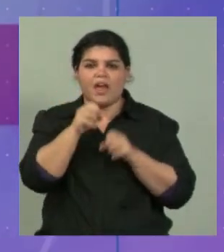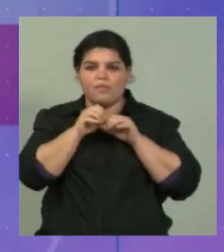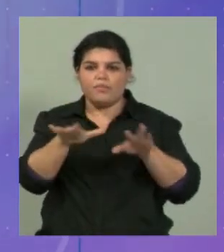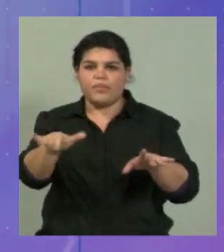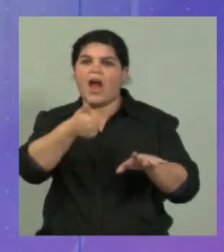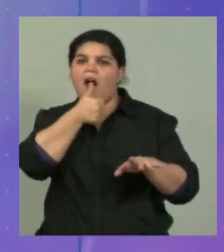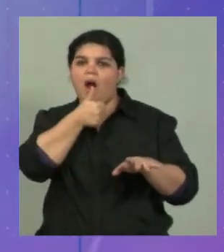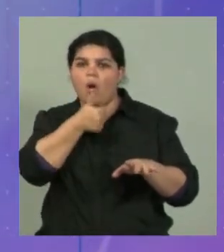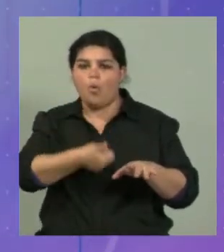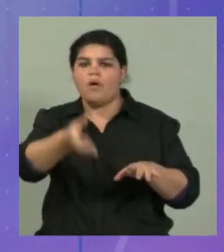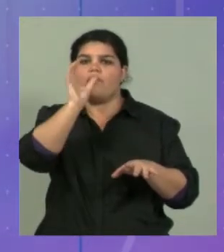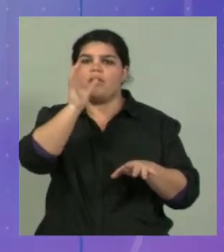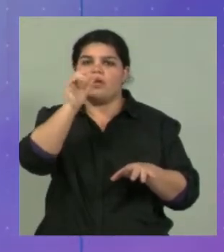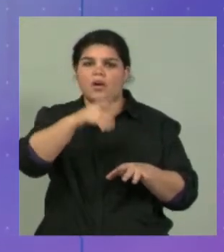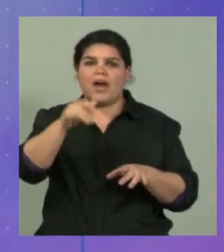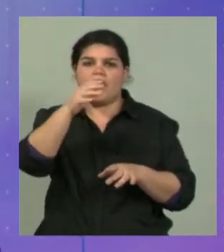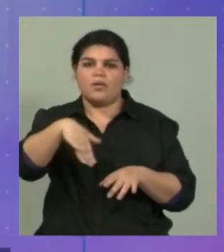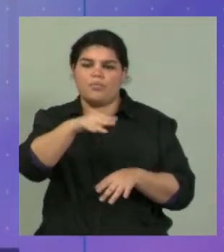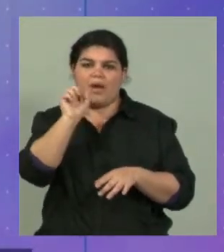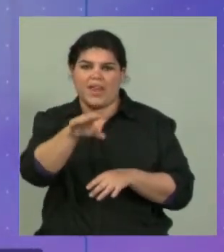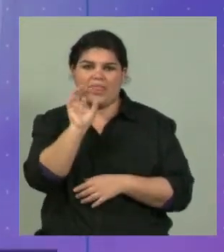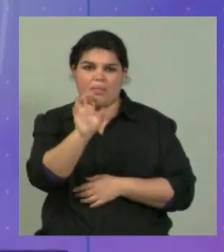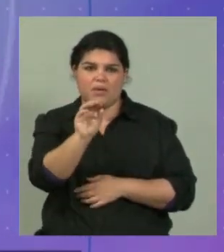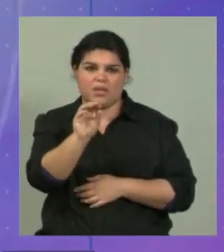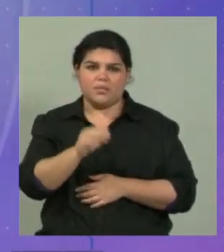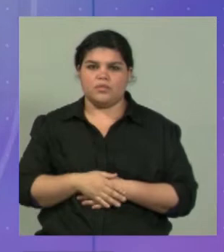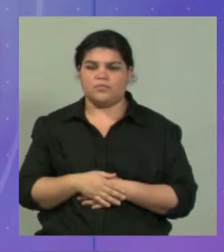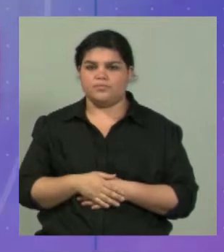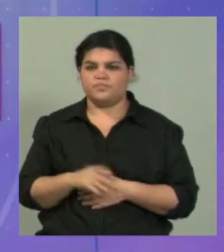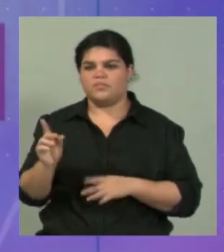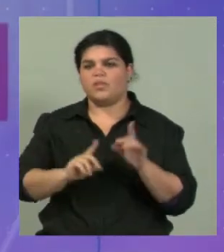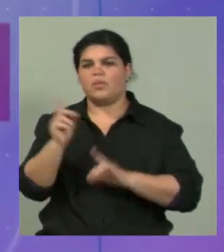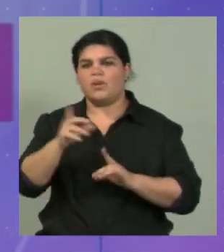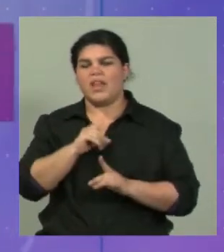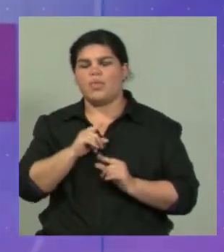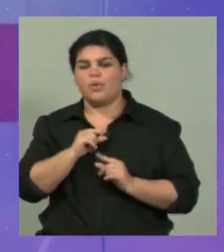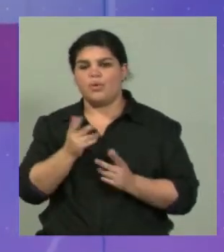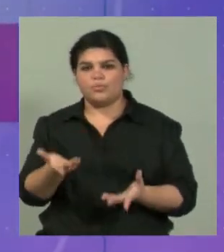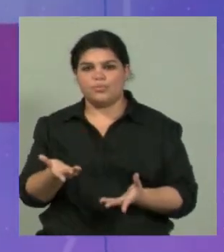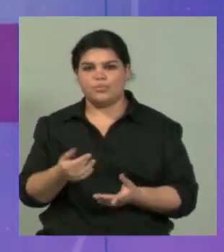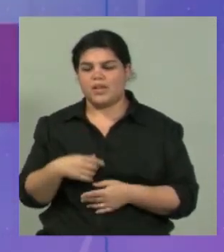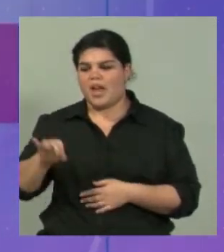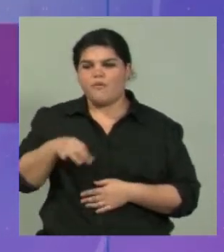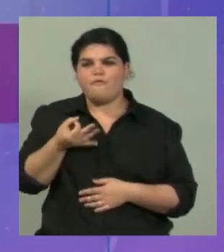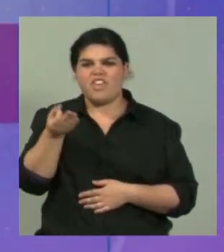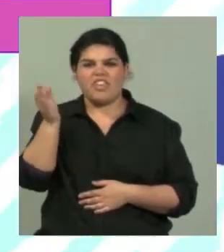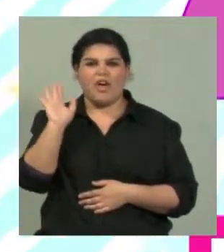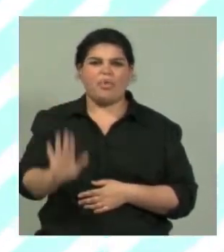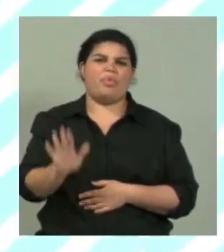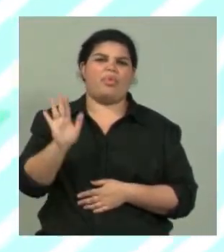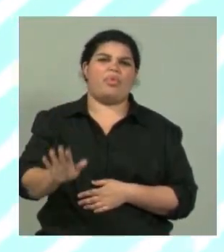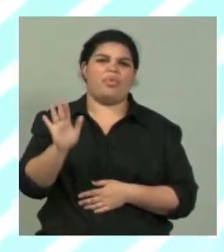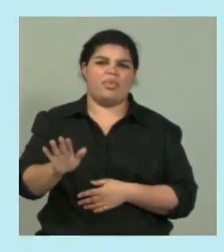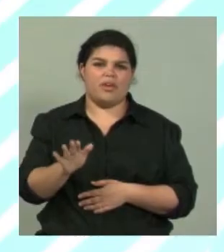de la población del departamento de Hachel. ¿Cuál es el dolor? Que no se tenga en cuenta el valor a la vida.